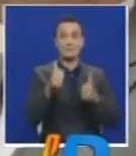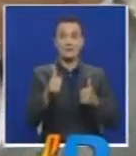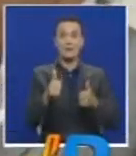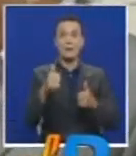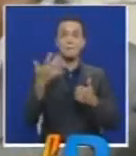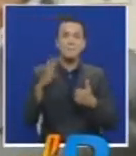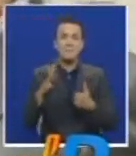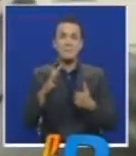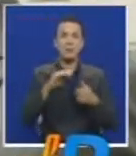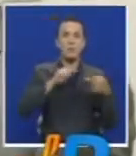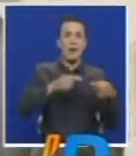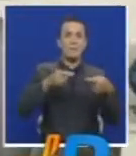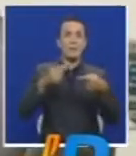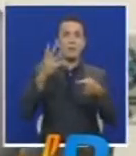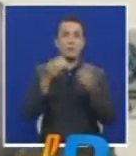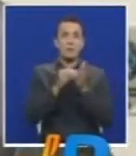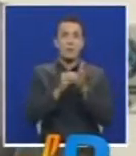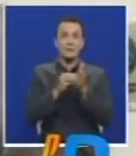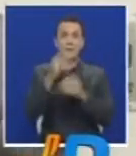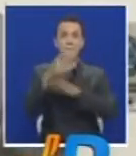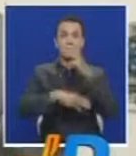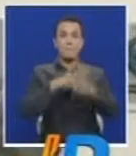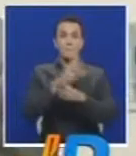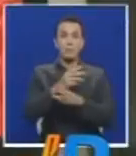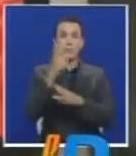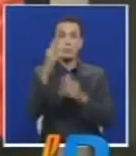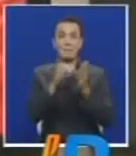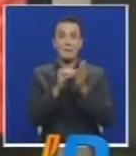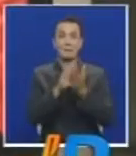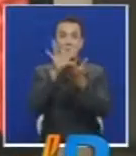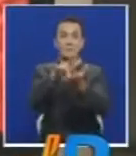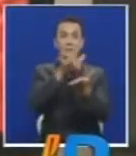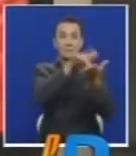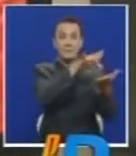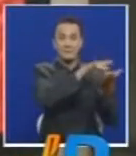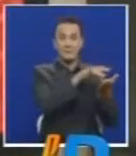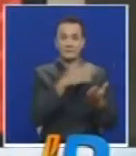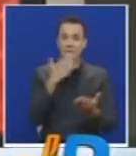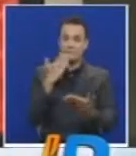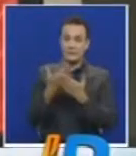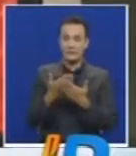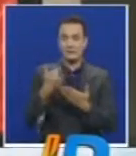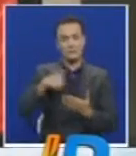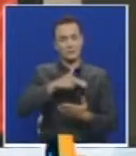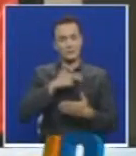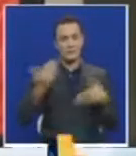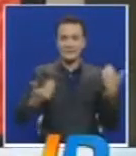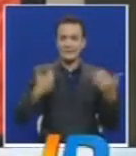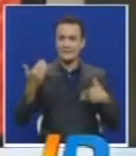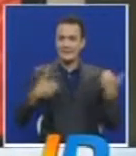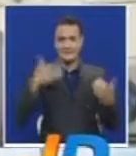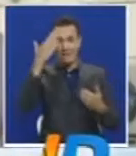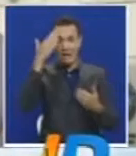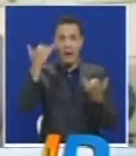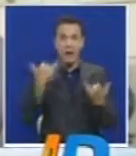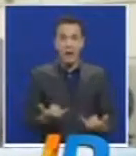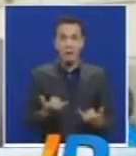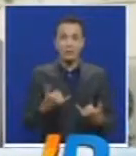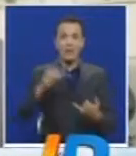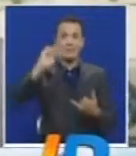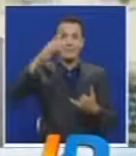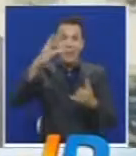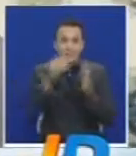4 periodos, 3 mundiales, presidente. Bueno, muchísimas gracias primero. Enormemente alegre por haber conseguido esta